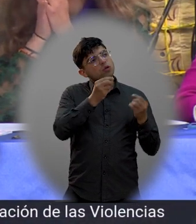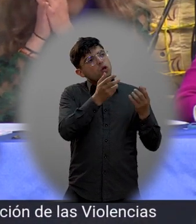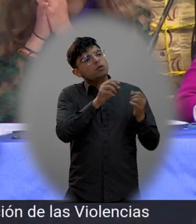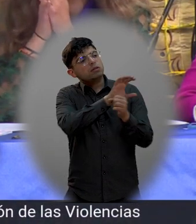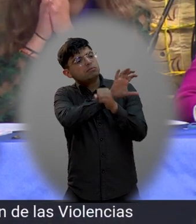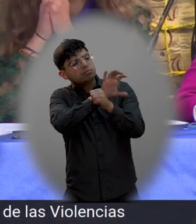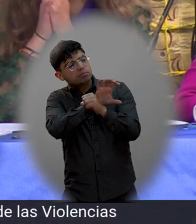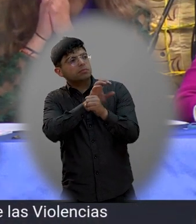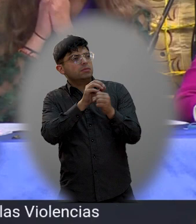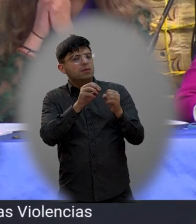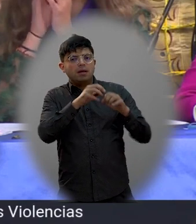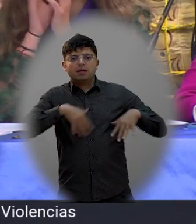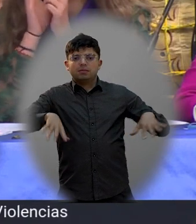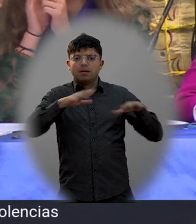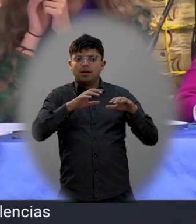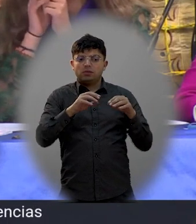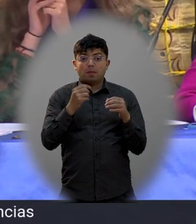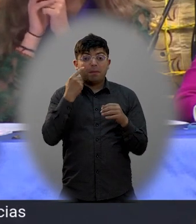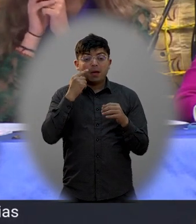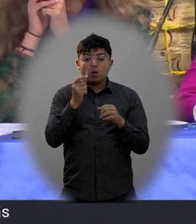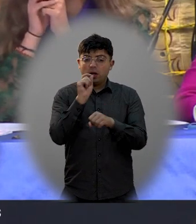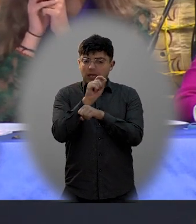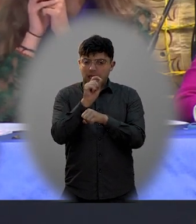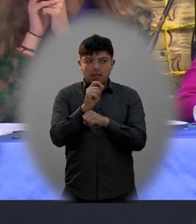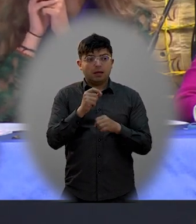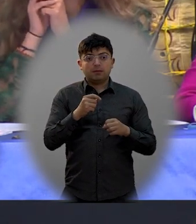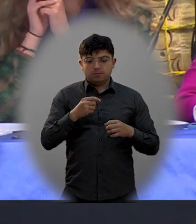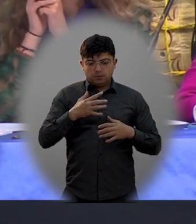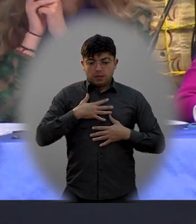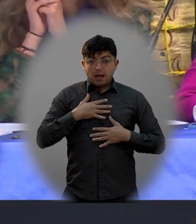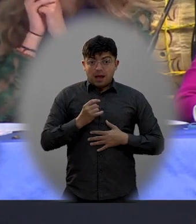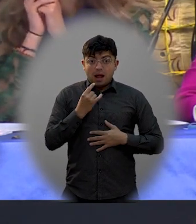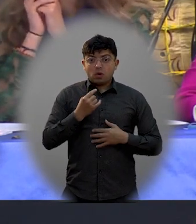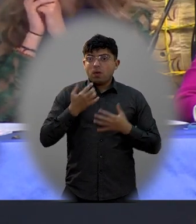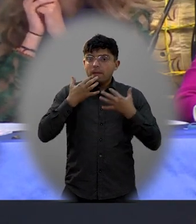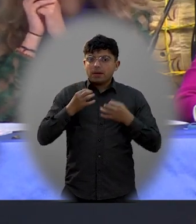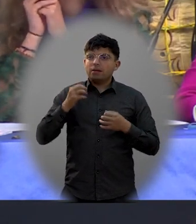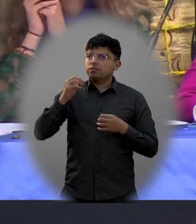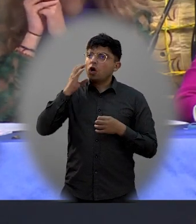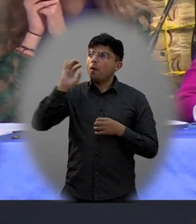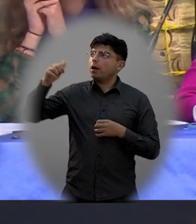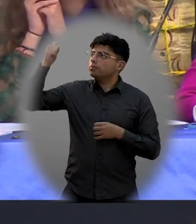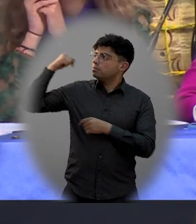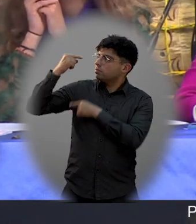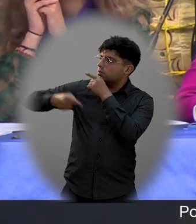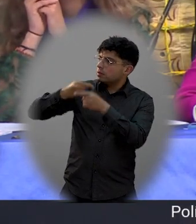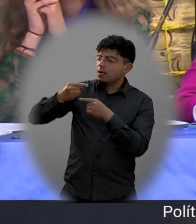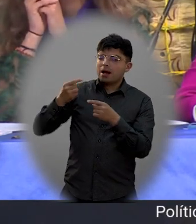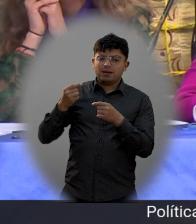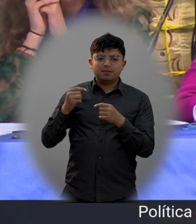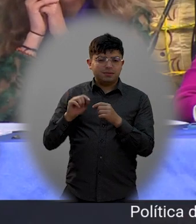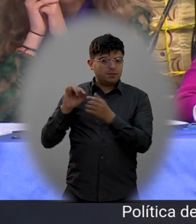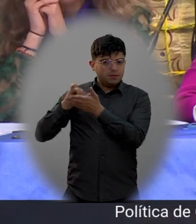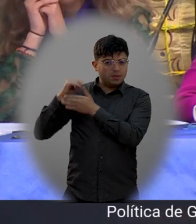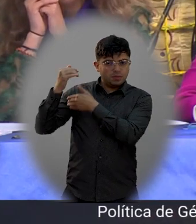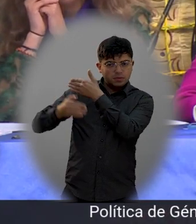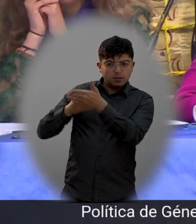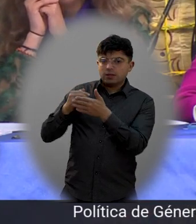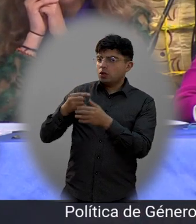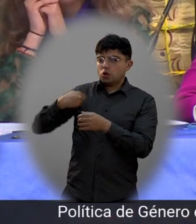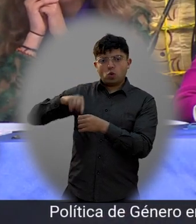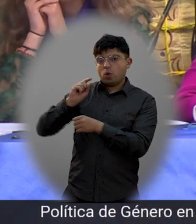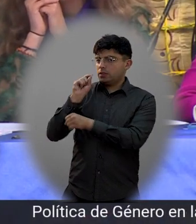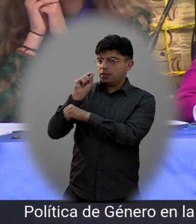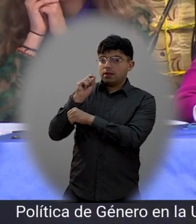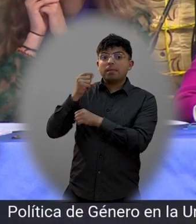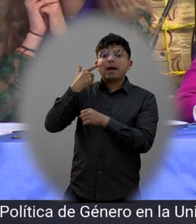ciertos espacios. Y si haces una crítica a quienes estamos transgrediendo la realidad patriarcal, cis, heteronormada, y apoyas, eso no es crítico, parce, eso es